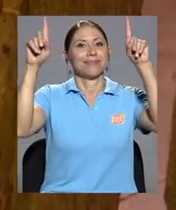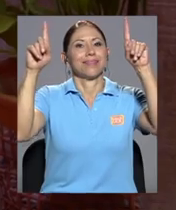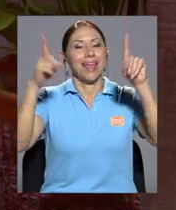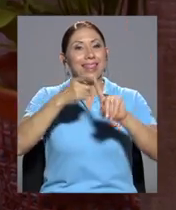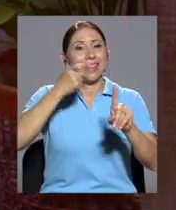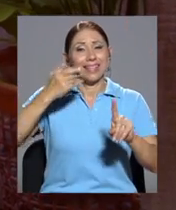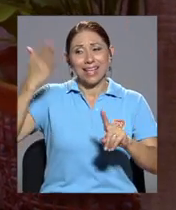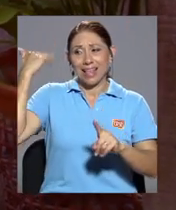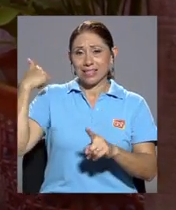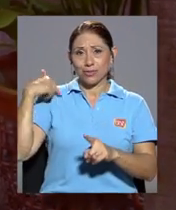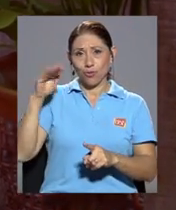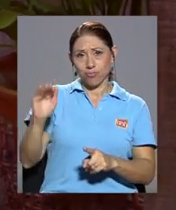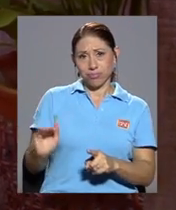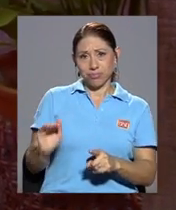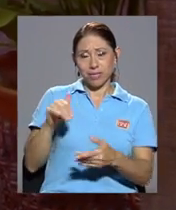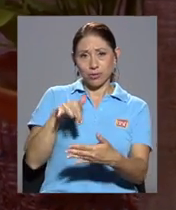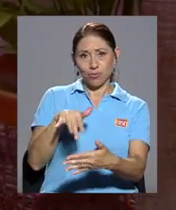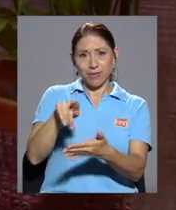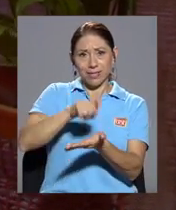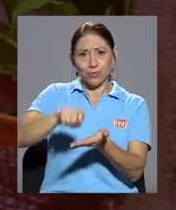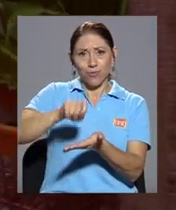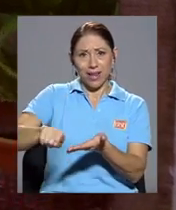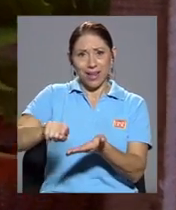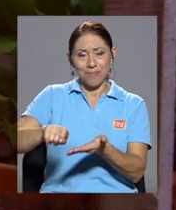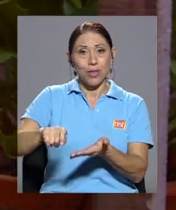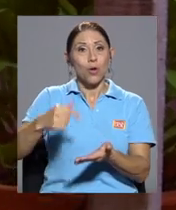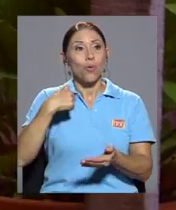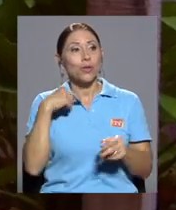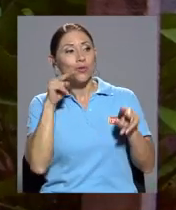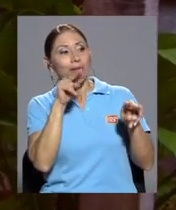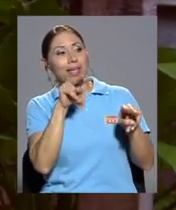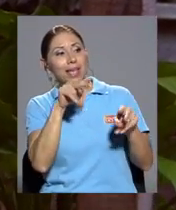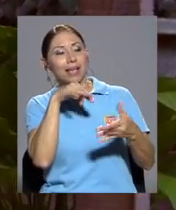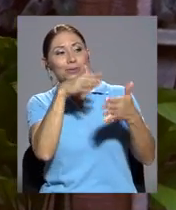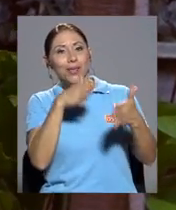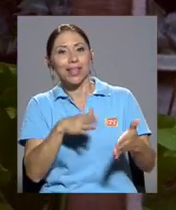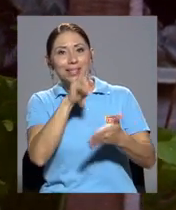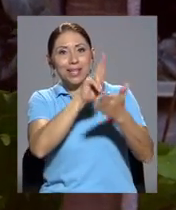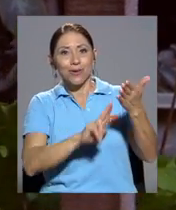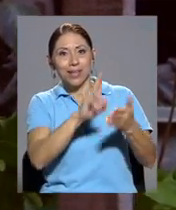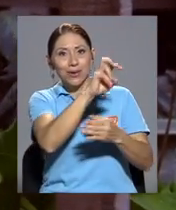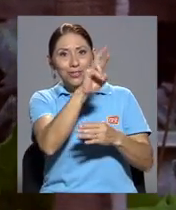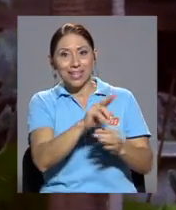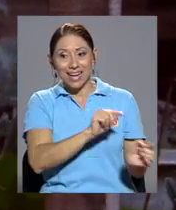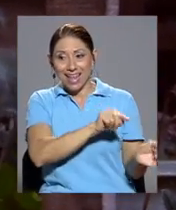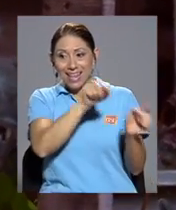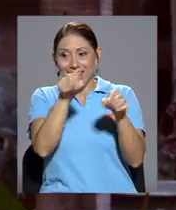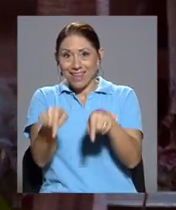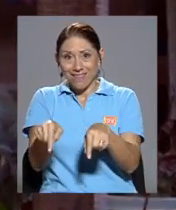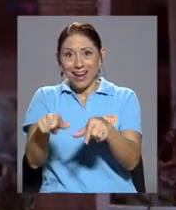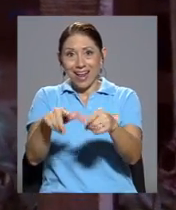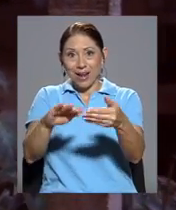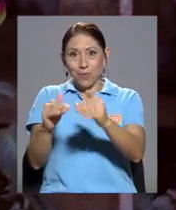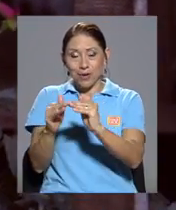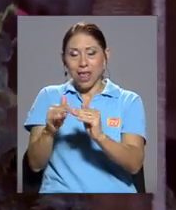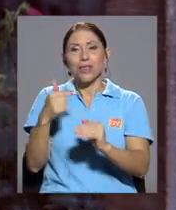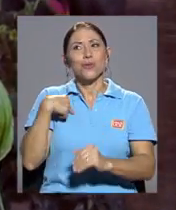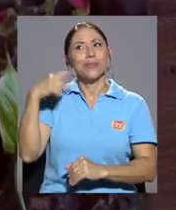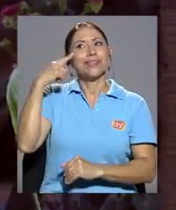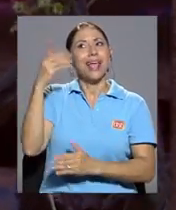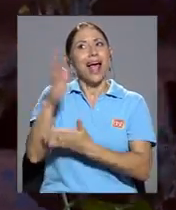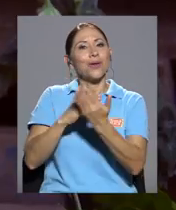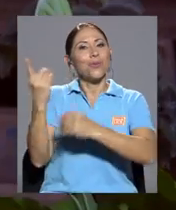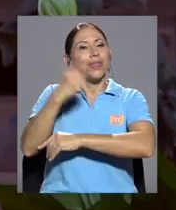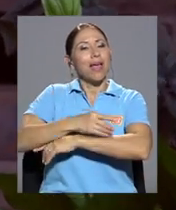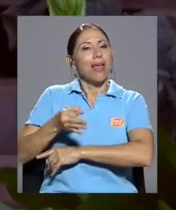desde que estaba en la escuela y cuando veía que venían los estudiantes de las nueces américa amor y yo siempre pese a que el buen